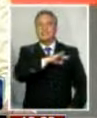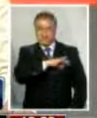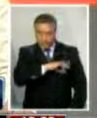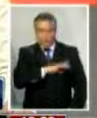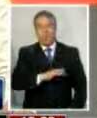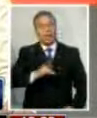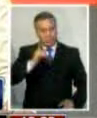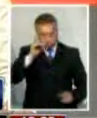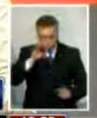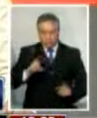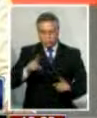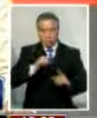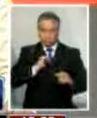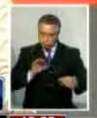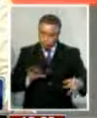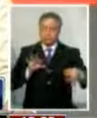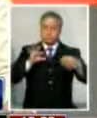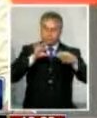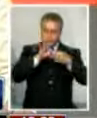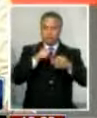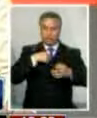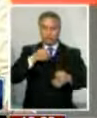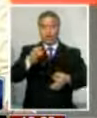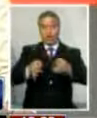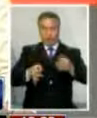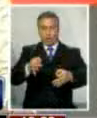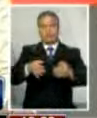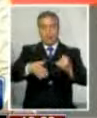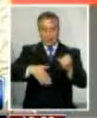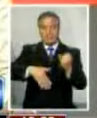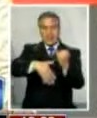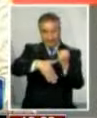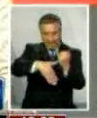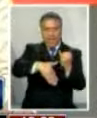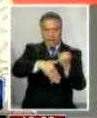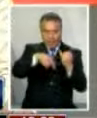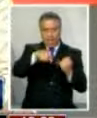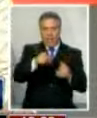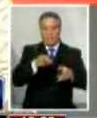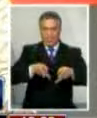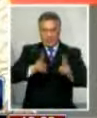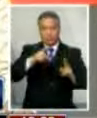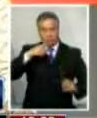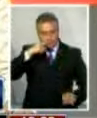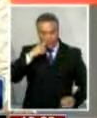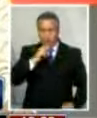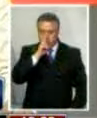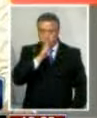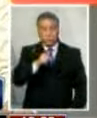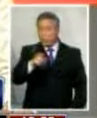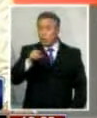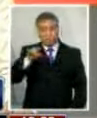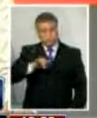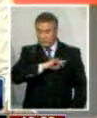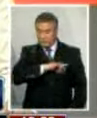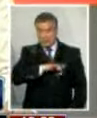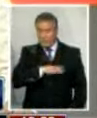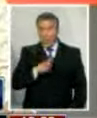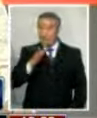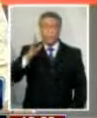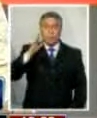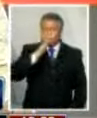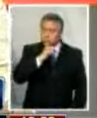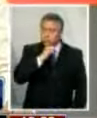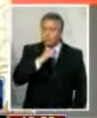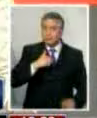y seguiría siendo parte de la Corte Interamericana de Derechos Humanos, lo que es verdad, pero Chile no tiene, como él decía, un